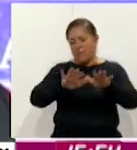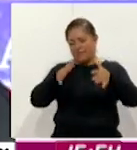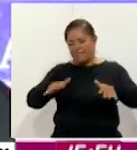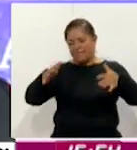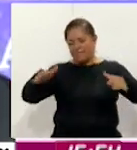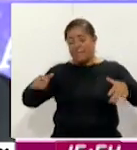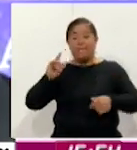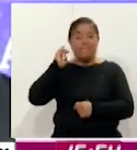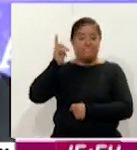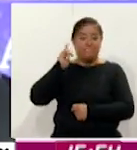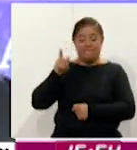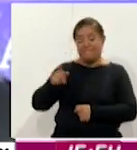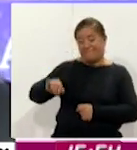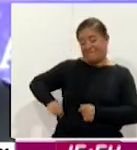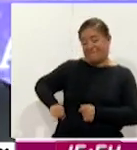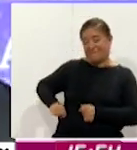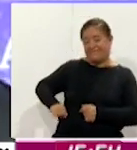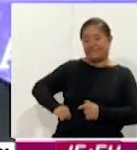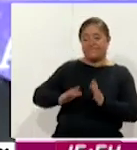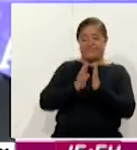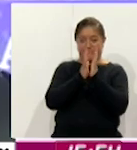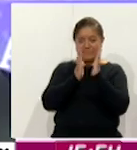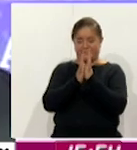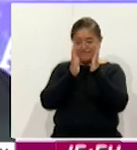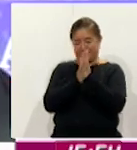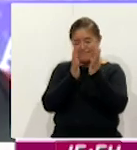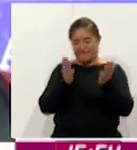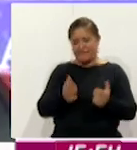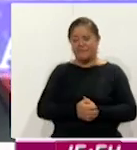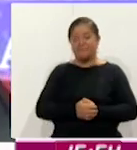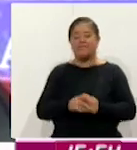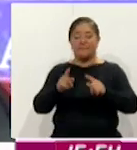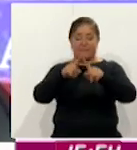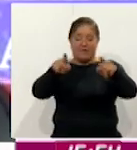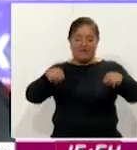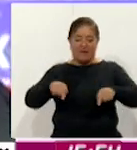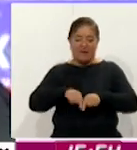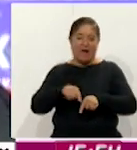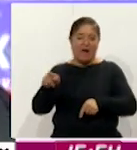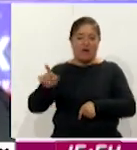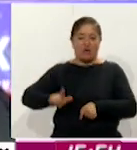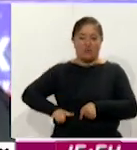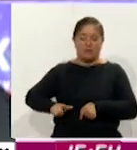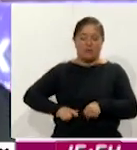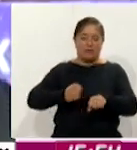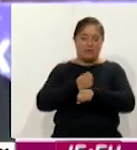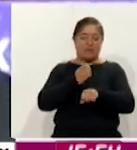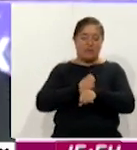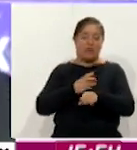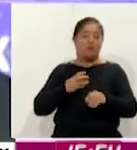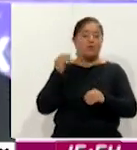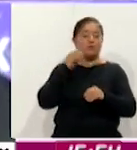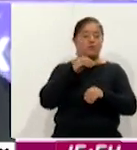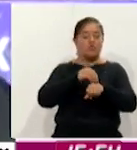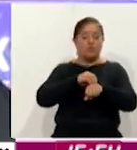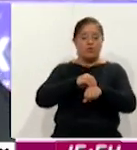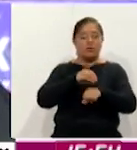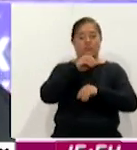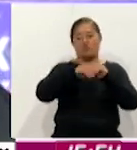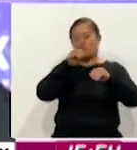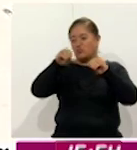que se interesen en participar en las diferentes canchas que el gobierno del estado ha puesto alrededor de